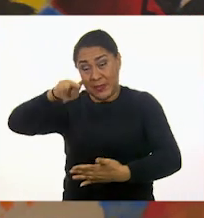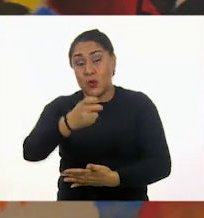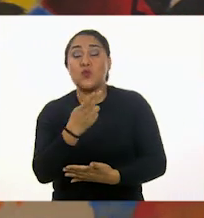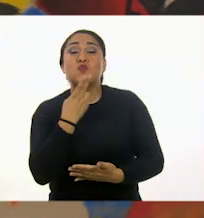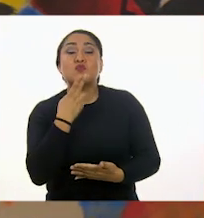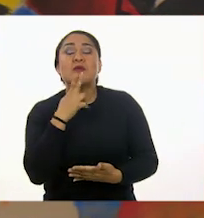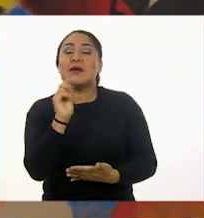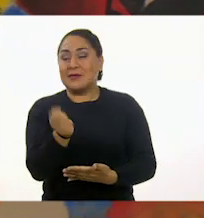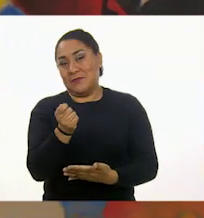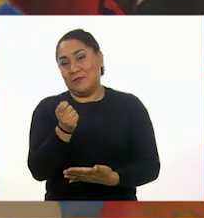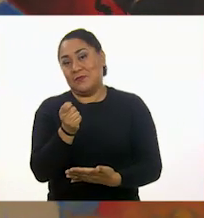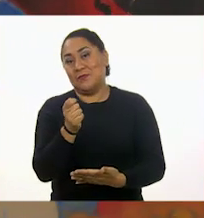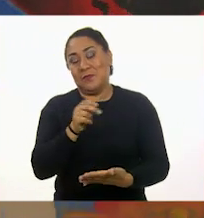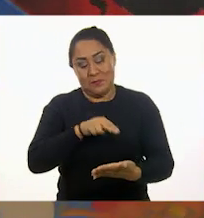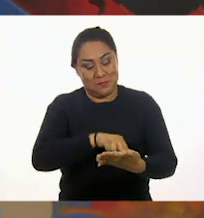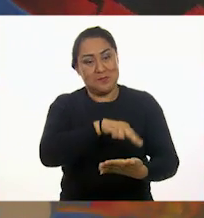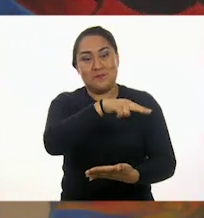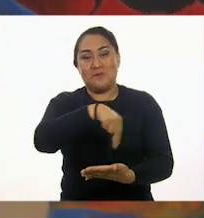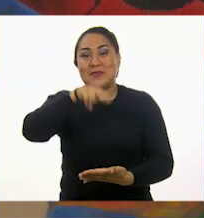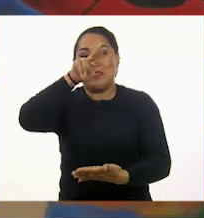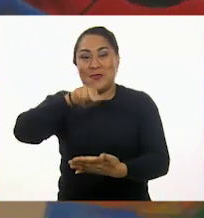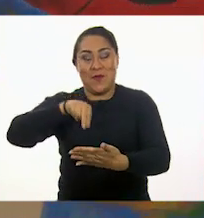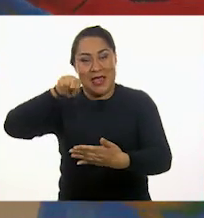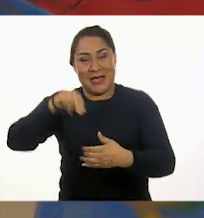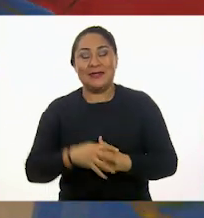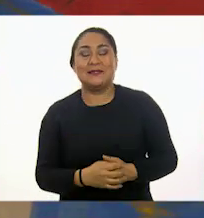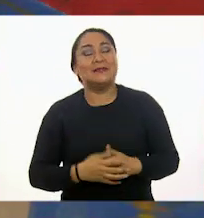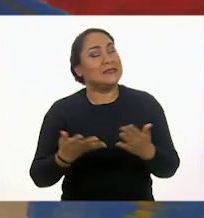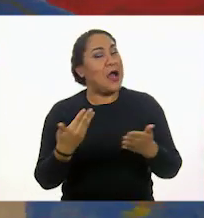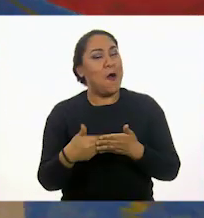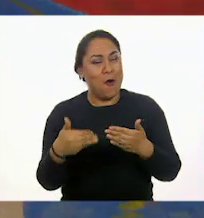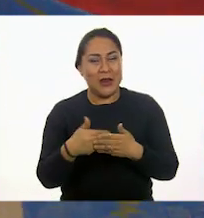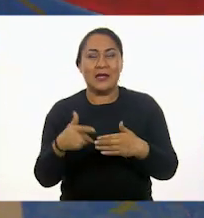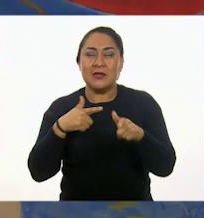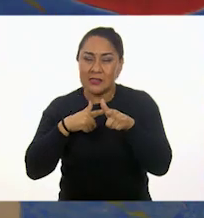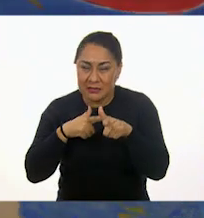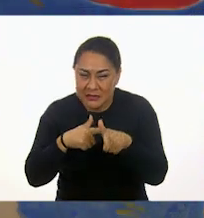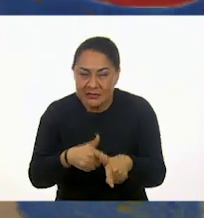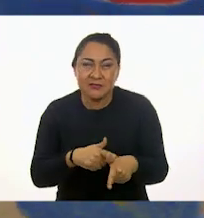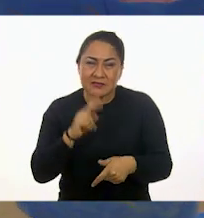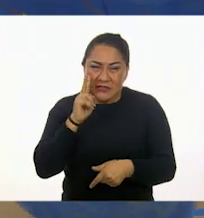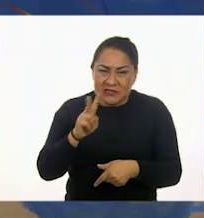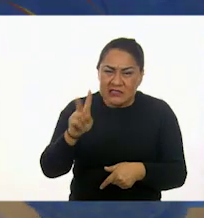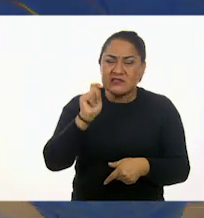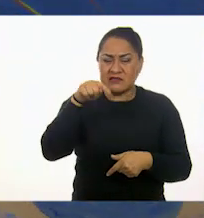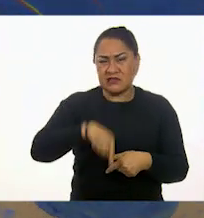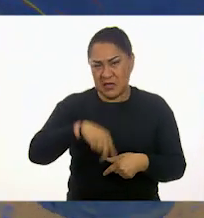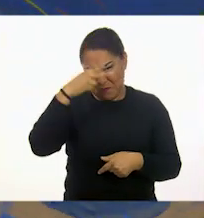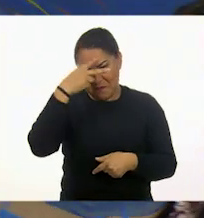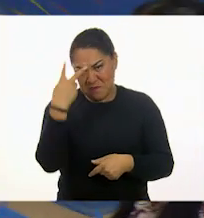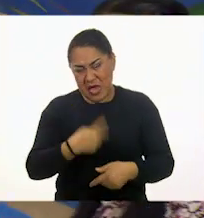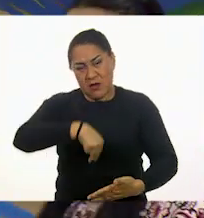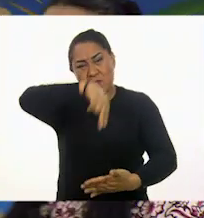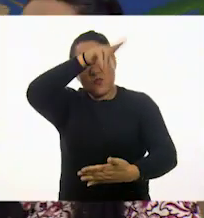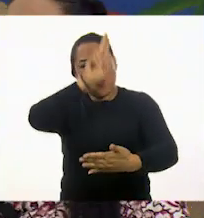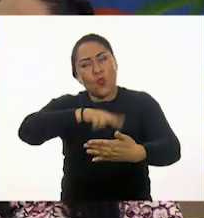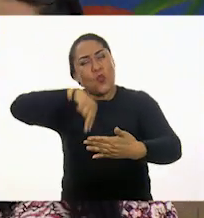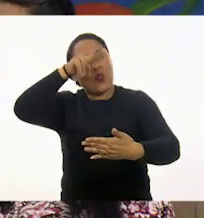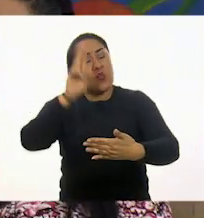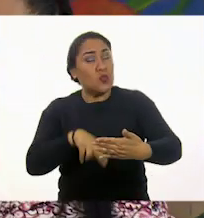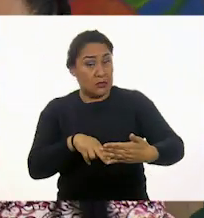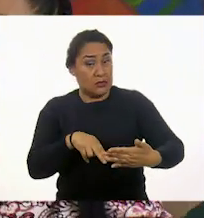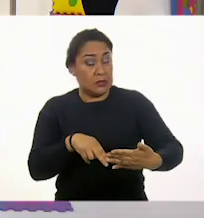herramienta que es la pintura. Está Y bueno, interesantísimo. para seguir viendo lo que es el muralismo en México, que